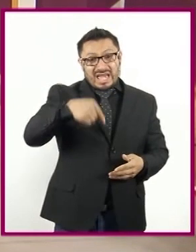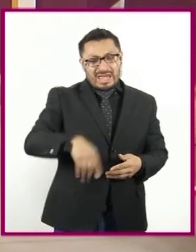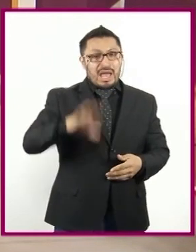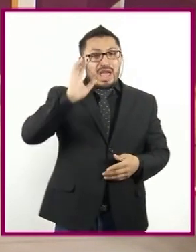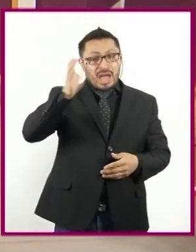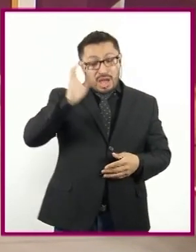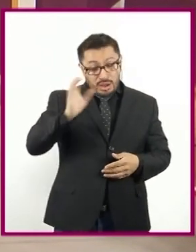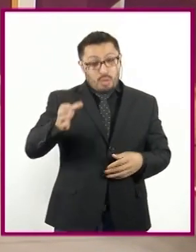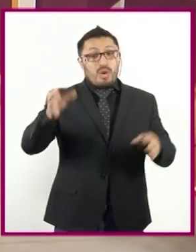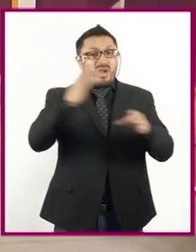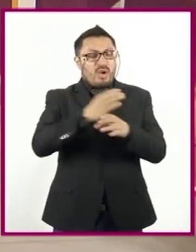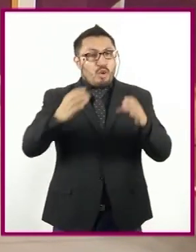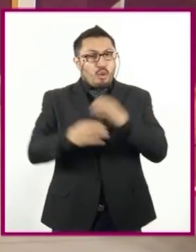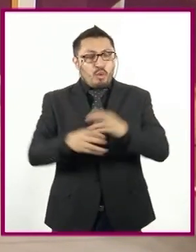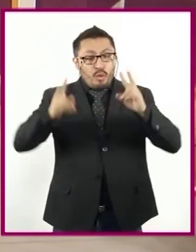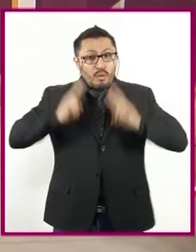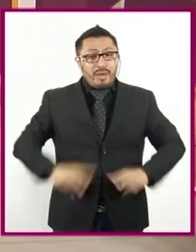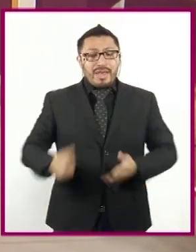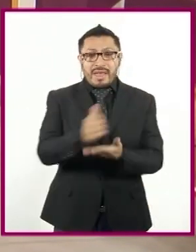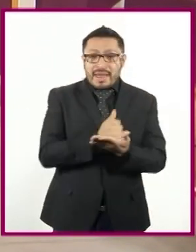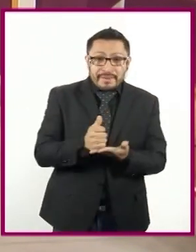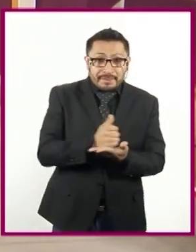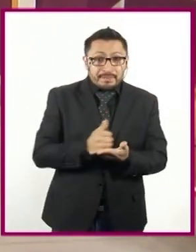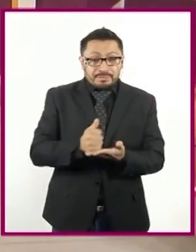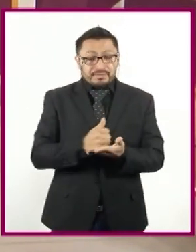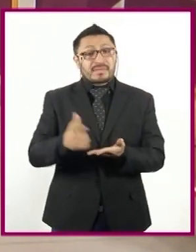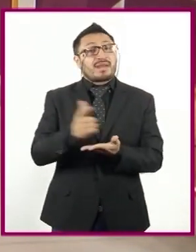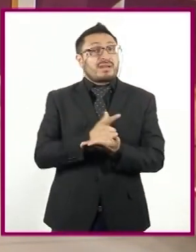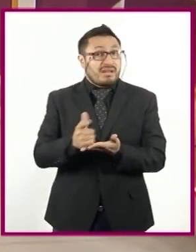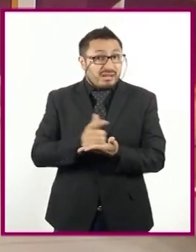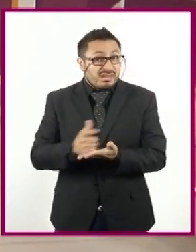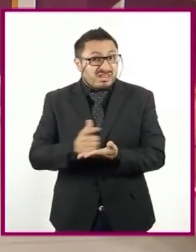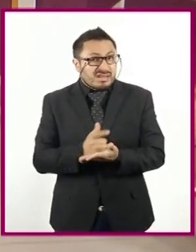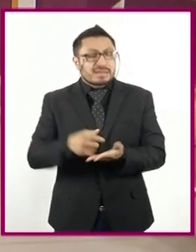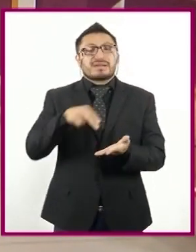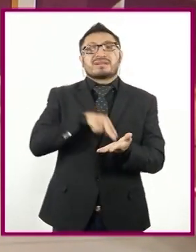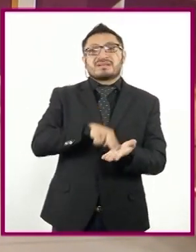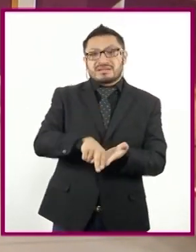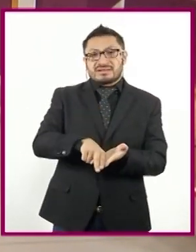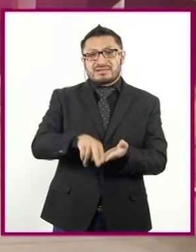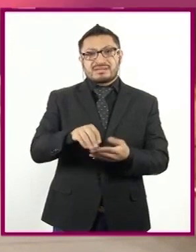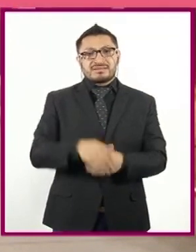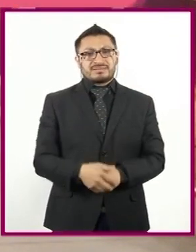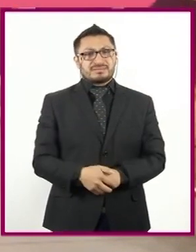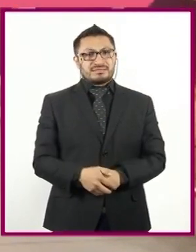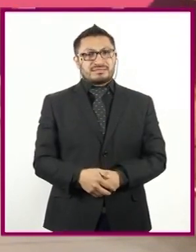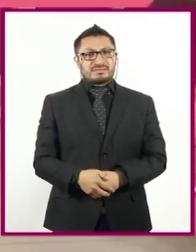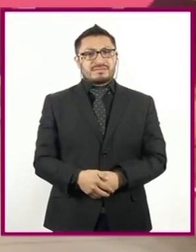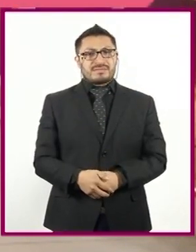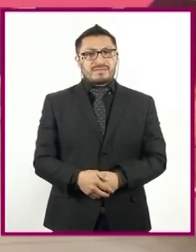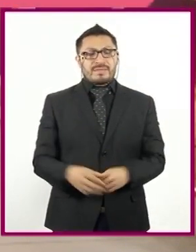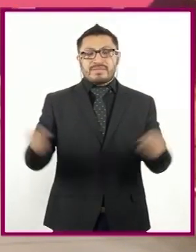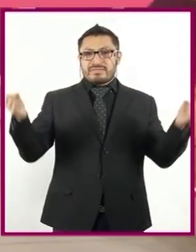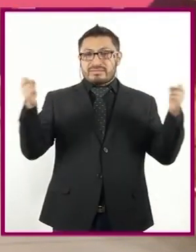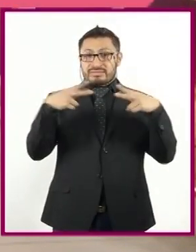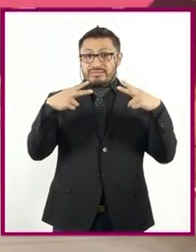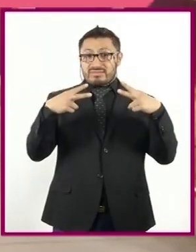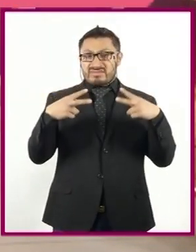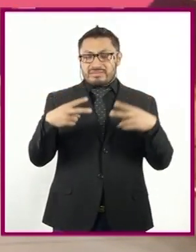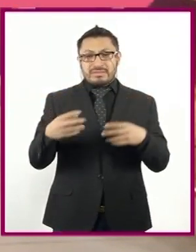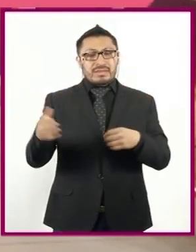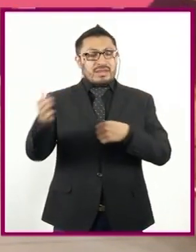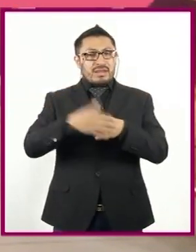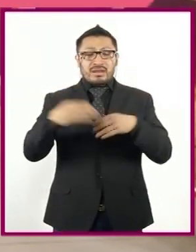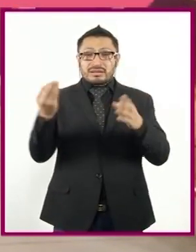Cuando las cosas se visten de azules, grises y negros. Nos vemos en la